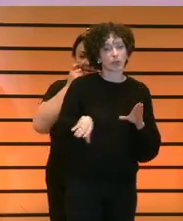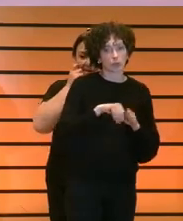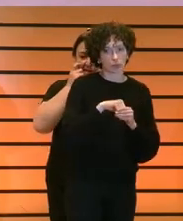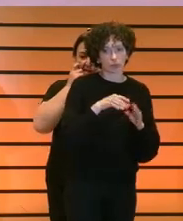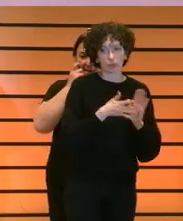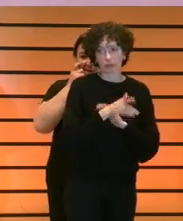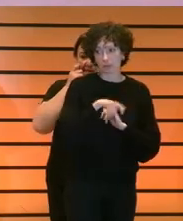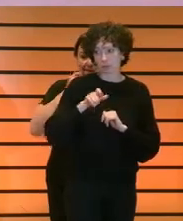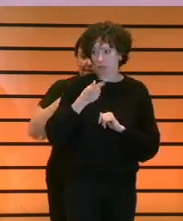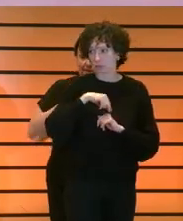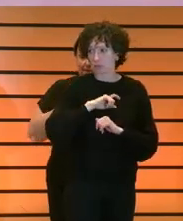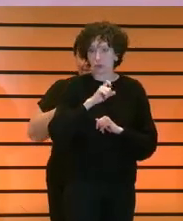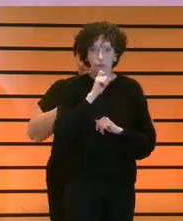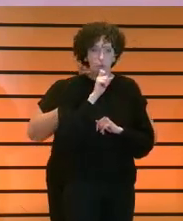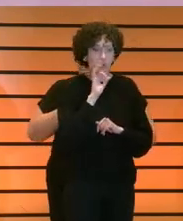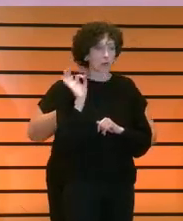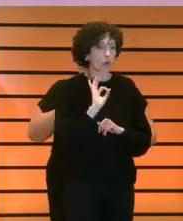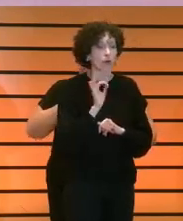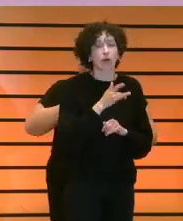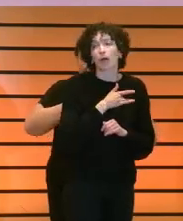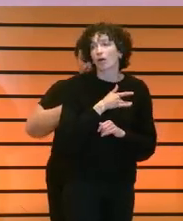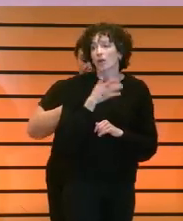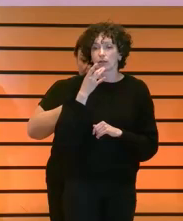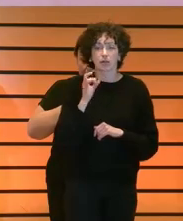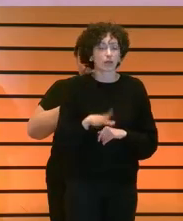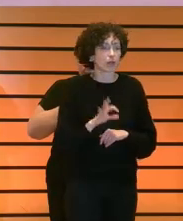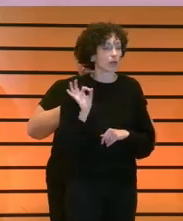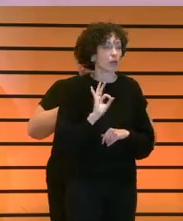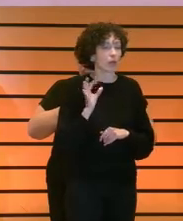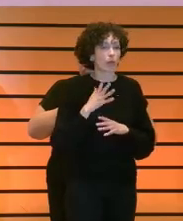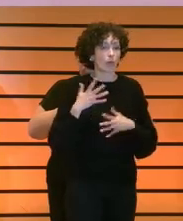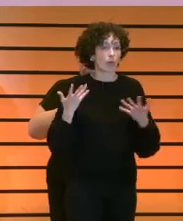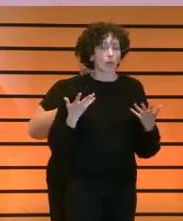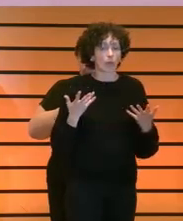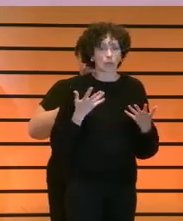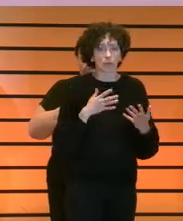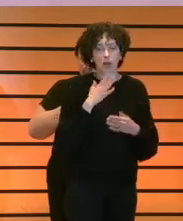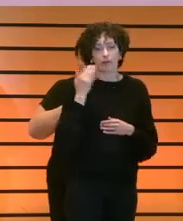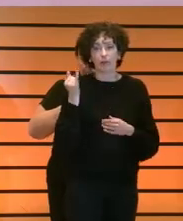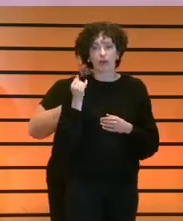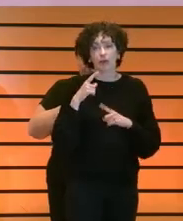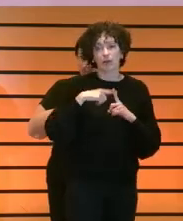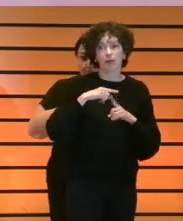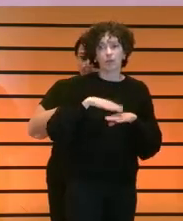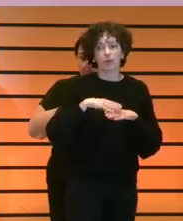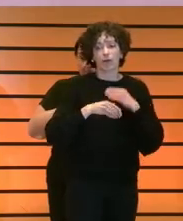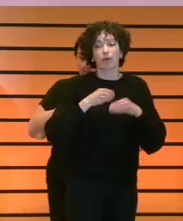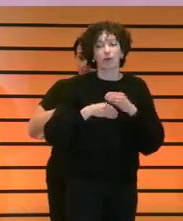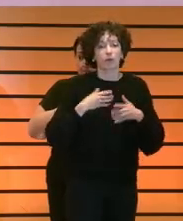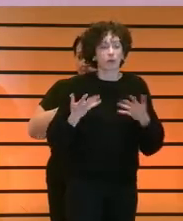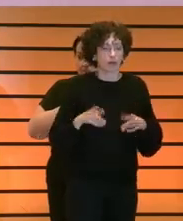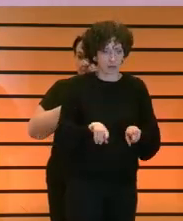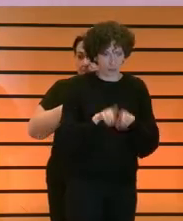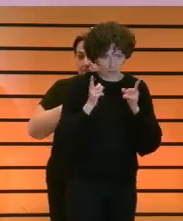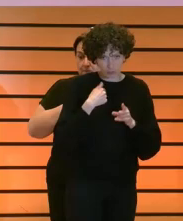independientemente de lo que seamos o de a quién amemos o de el grado de pericia que tengamos para hacer las cosas, tenemos que